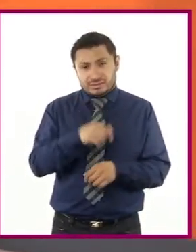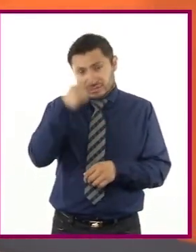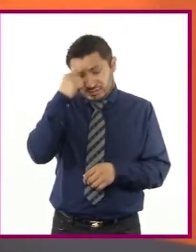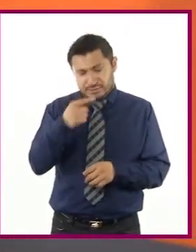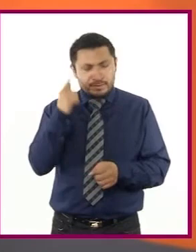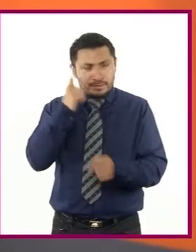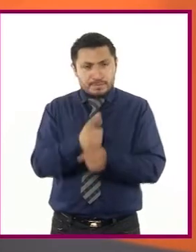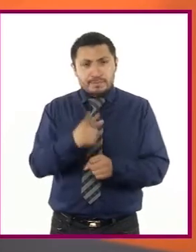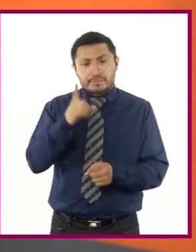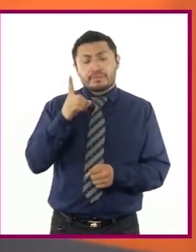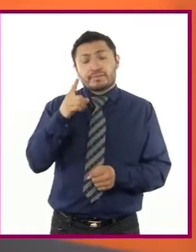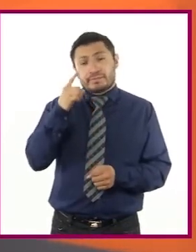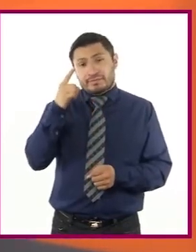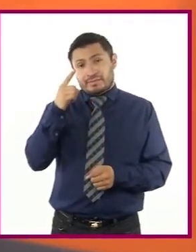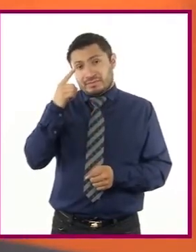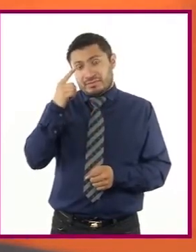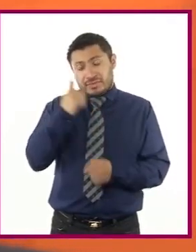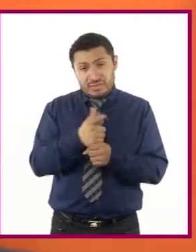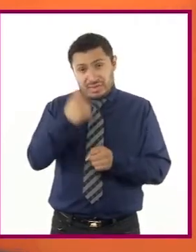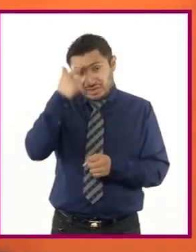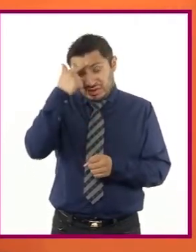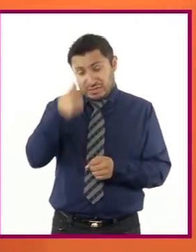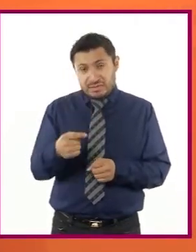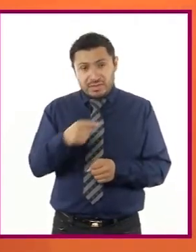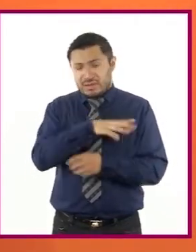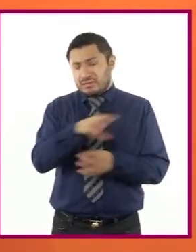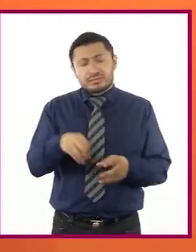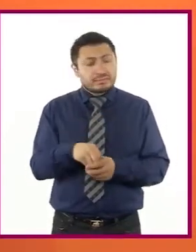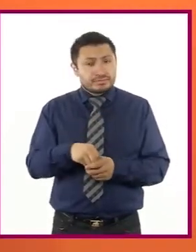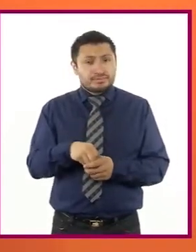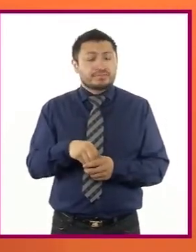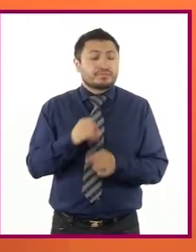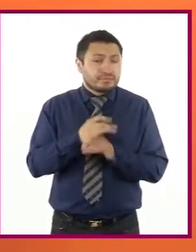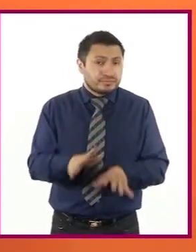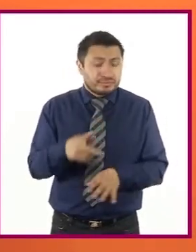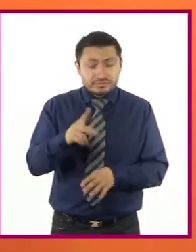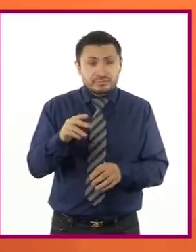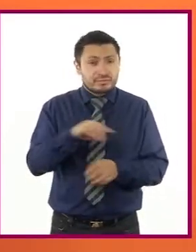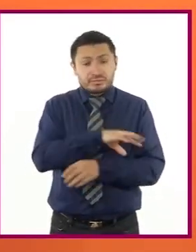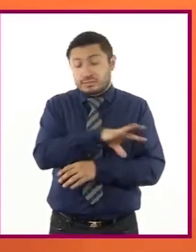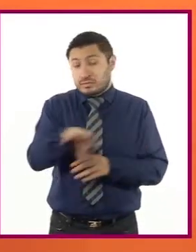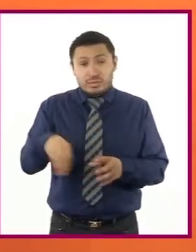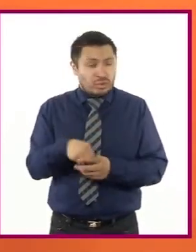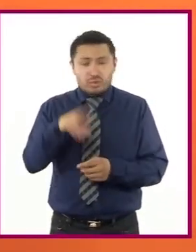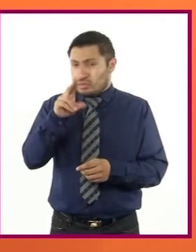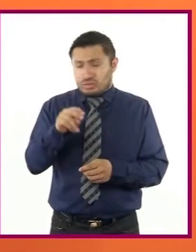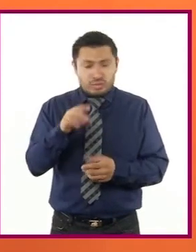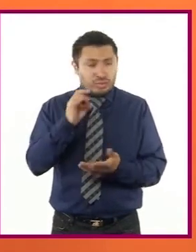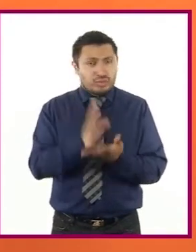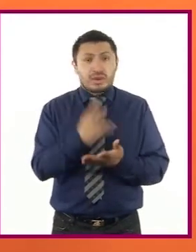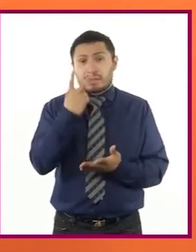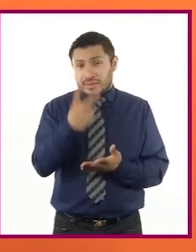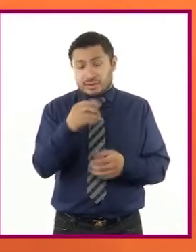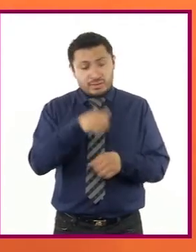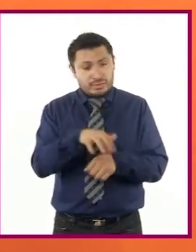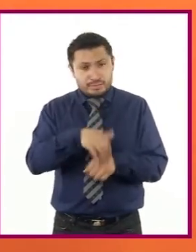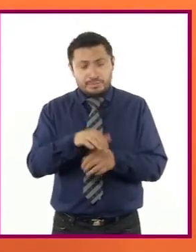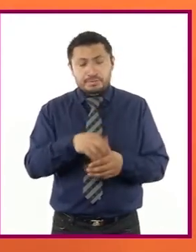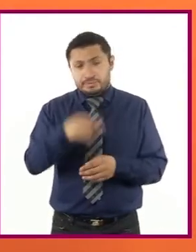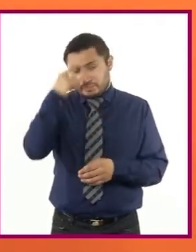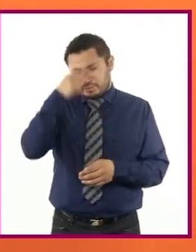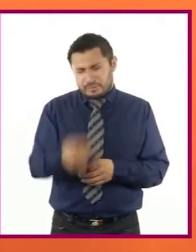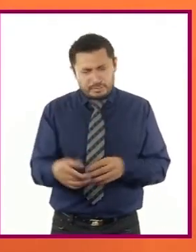un conjunto de datos. Sin embargo, ignora el resto de los datos. Para tener una descripción más apegada a la